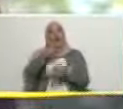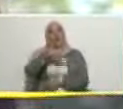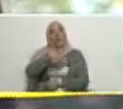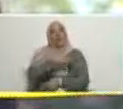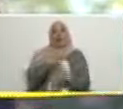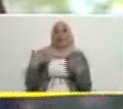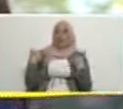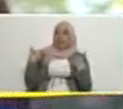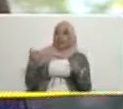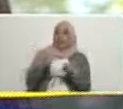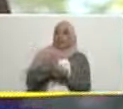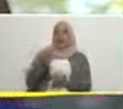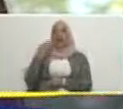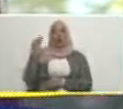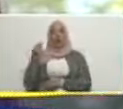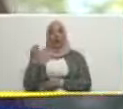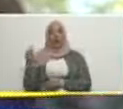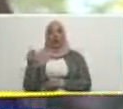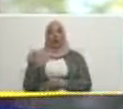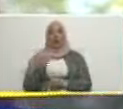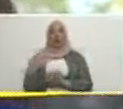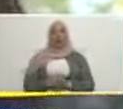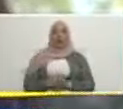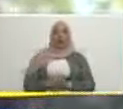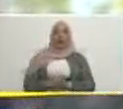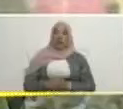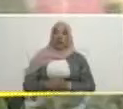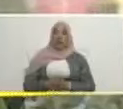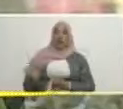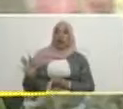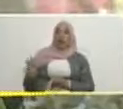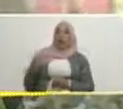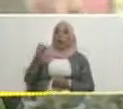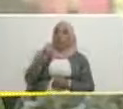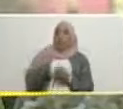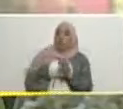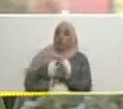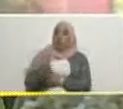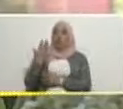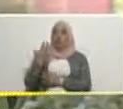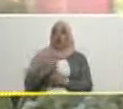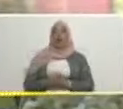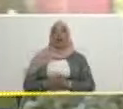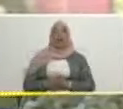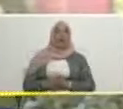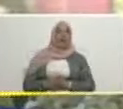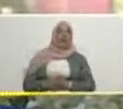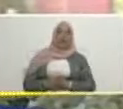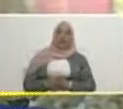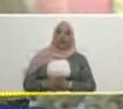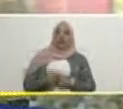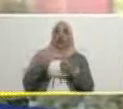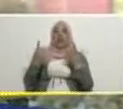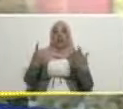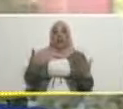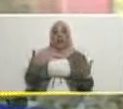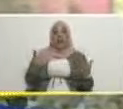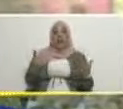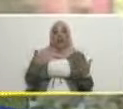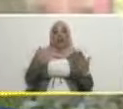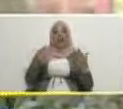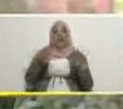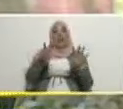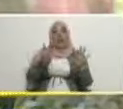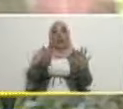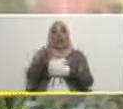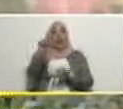la salud de la juventud. Que iban a funcionar en la zona juventud, Génesis. Los 6 vértices. Los 7